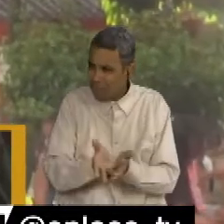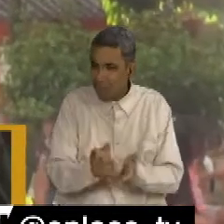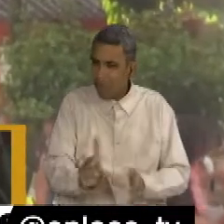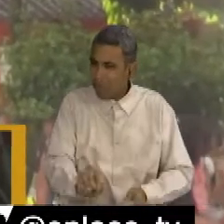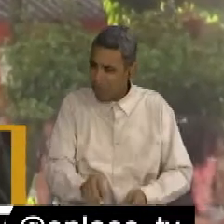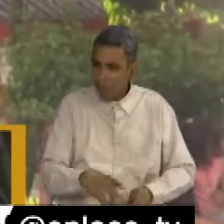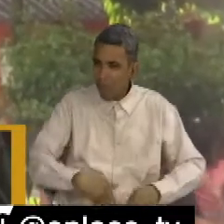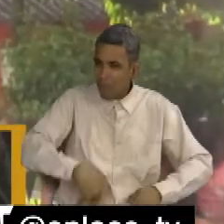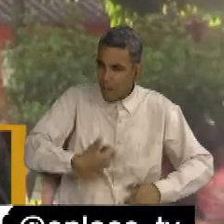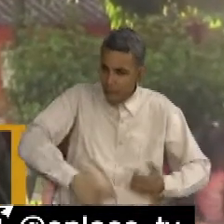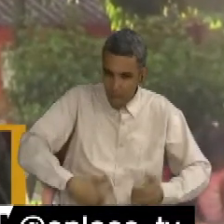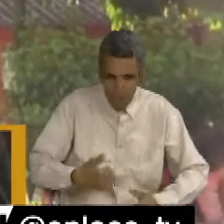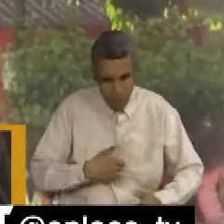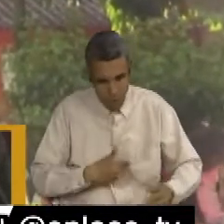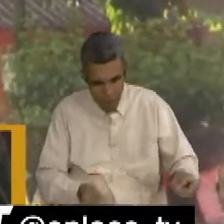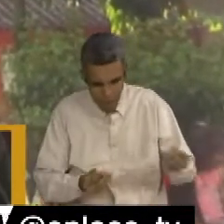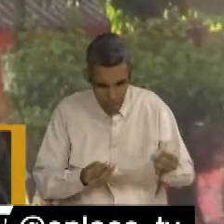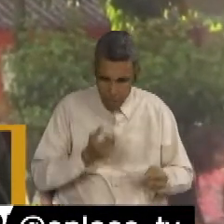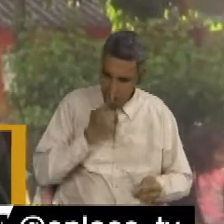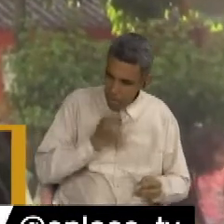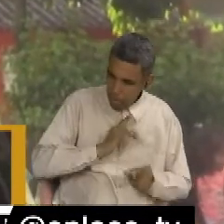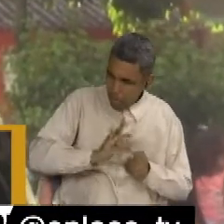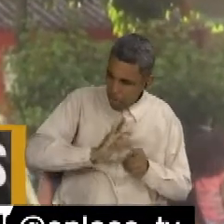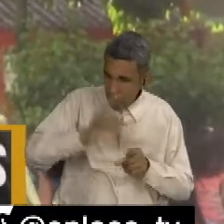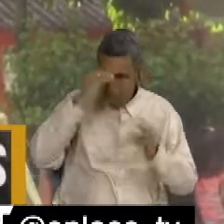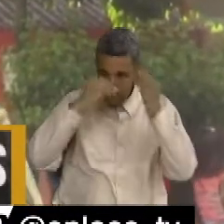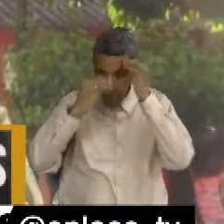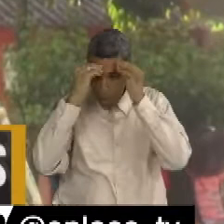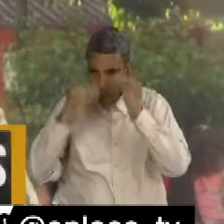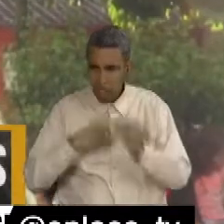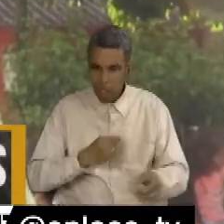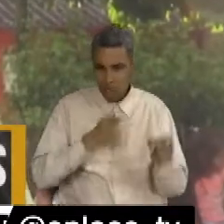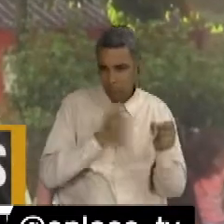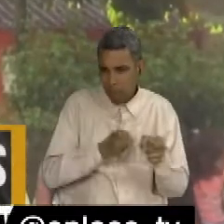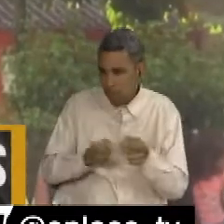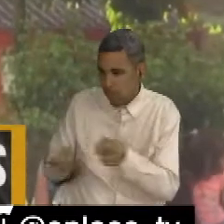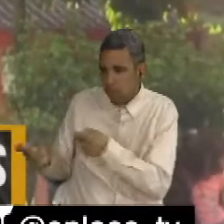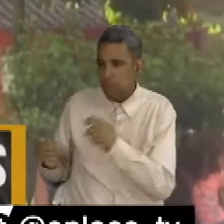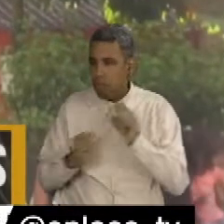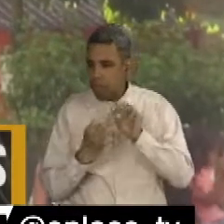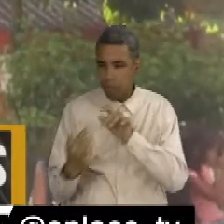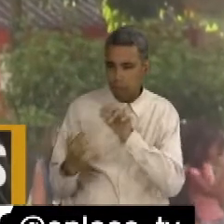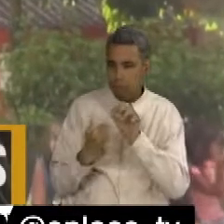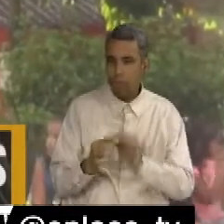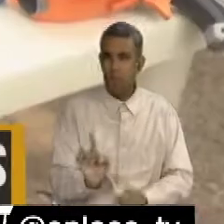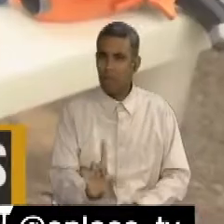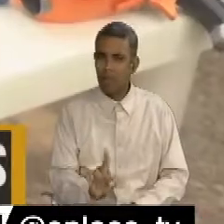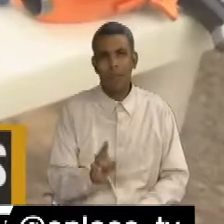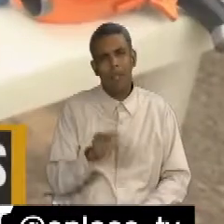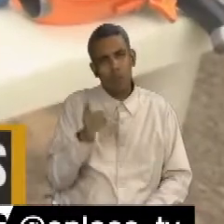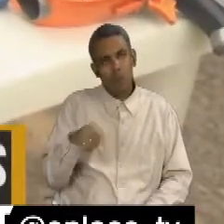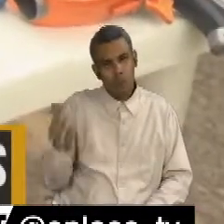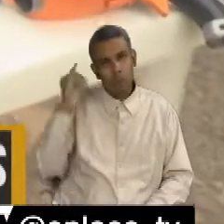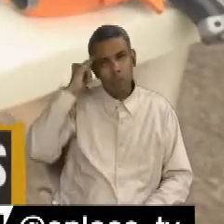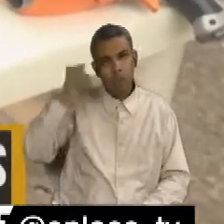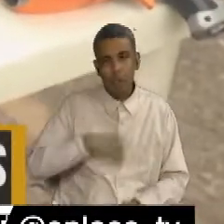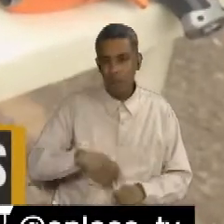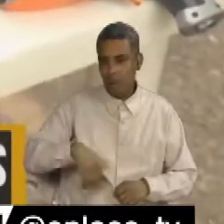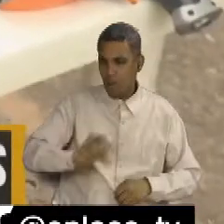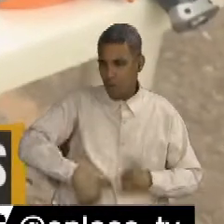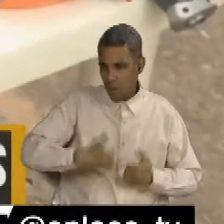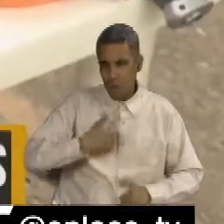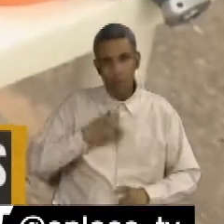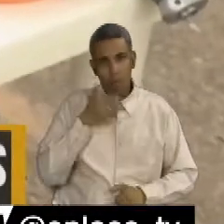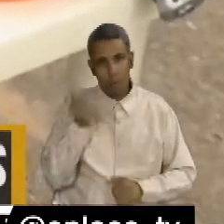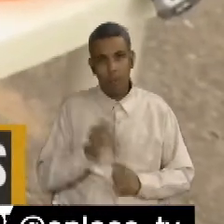a concientizar a sus padres de familia, a sensibilizarlos a que utilicen otra clase de juegos. El presidente de la Junta de Acción Comunal de